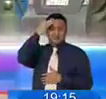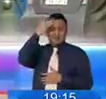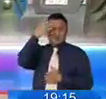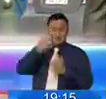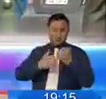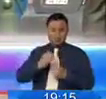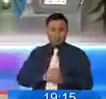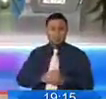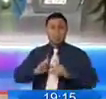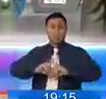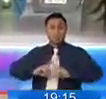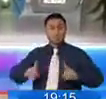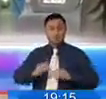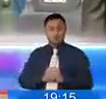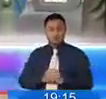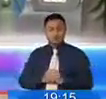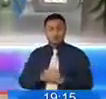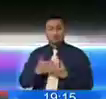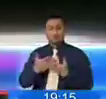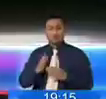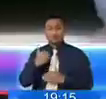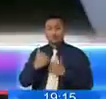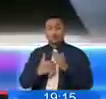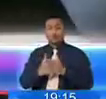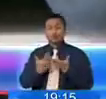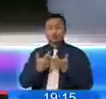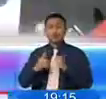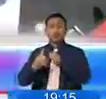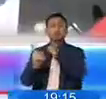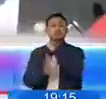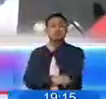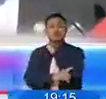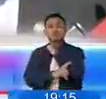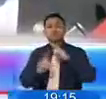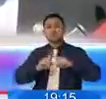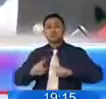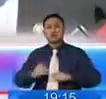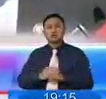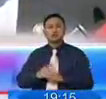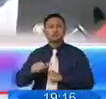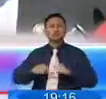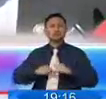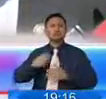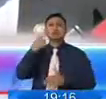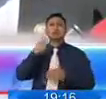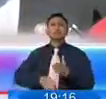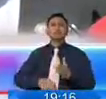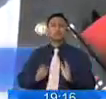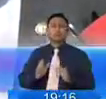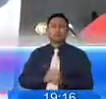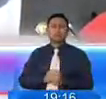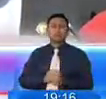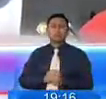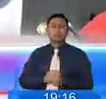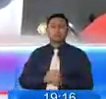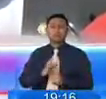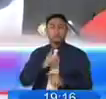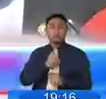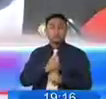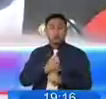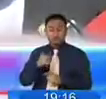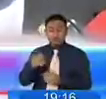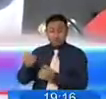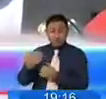anomalías, pero que solo se habrían llevado a cabo sanciones administrativas. Por eso es que nosotros hemos tenido que revisar detenidamente